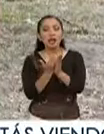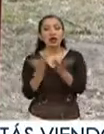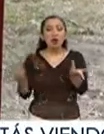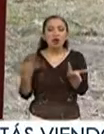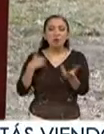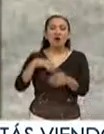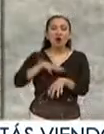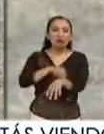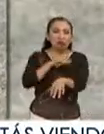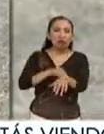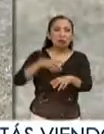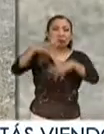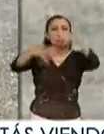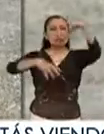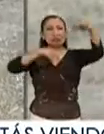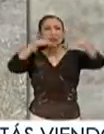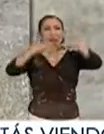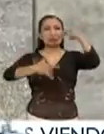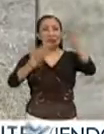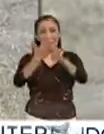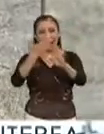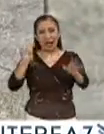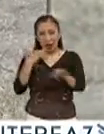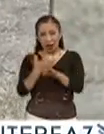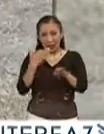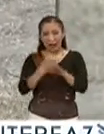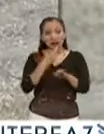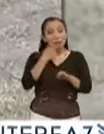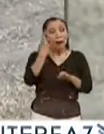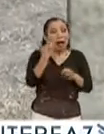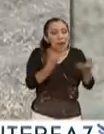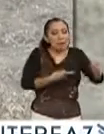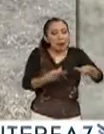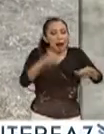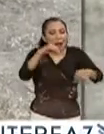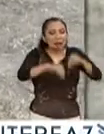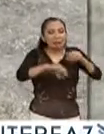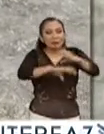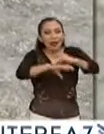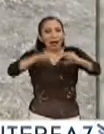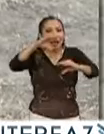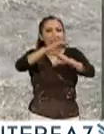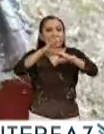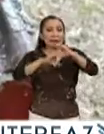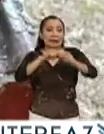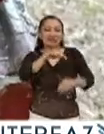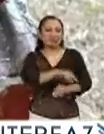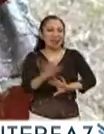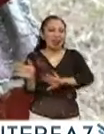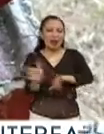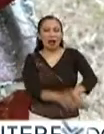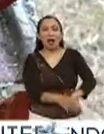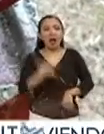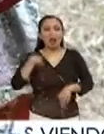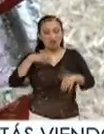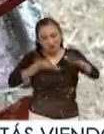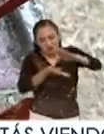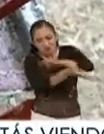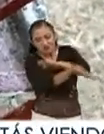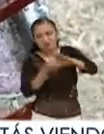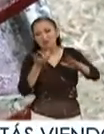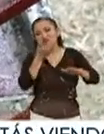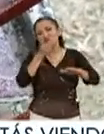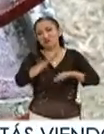de combustibles altamente contaminantes que actualmente se utilizan en el proceso de creación de los tabiques en hornos, los